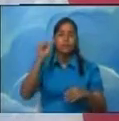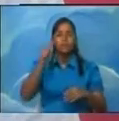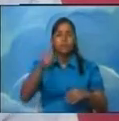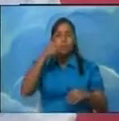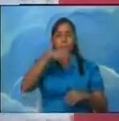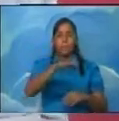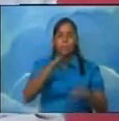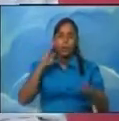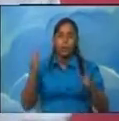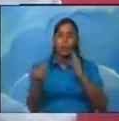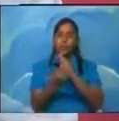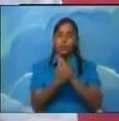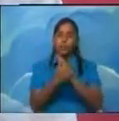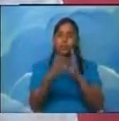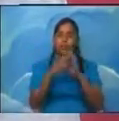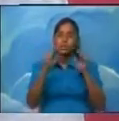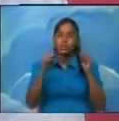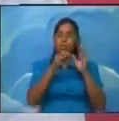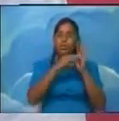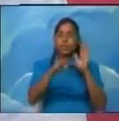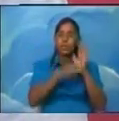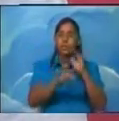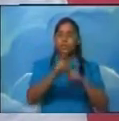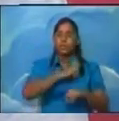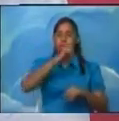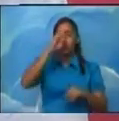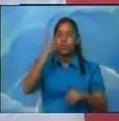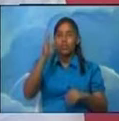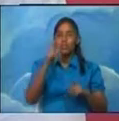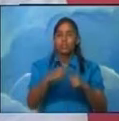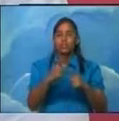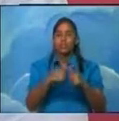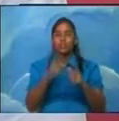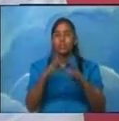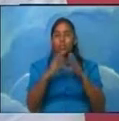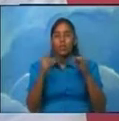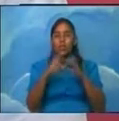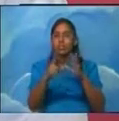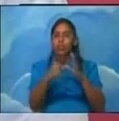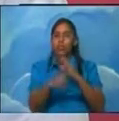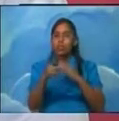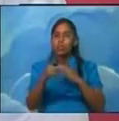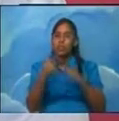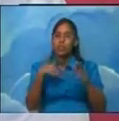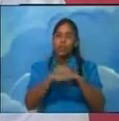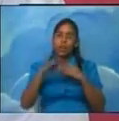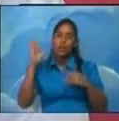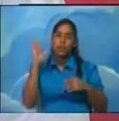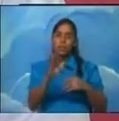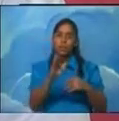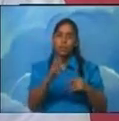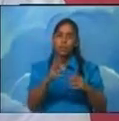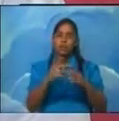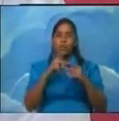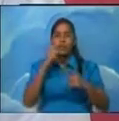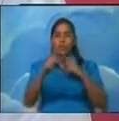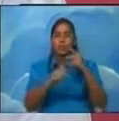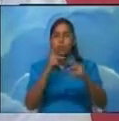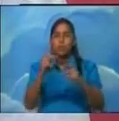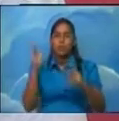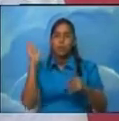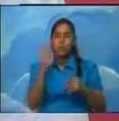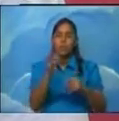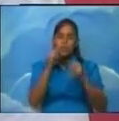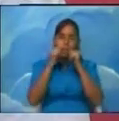pueblo guardaba los mandamientos de Dios. Entonces, todas estas cosas iban a venir. Iba a venir prosperidad, iba a